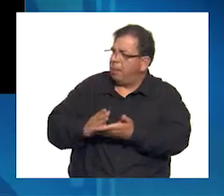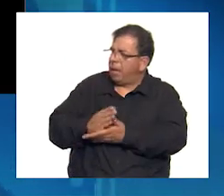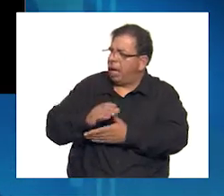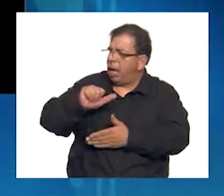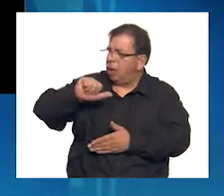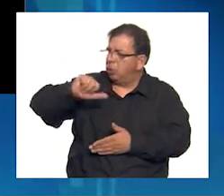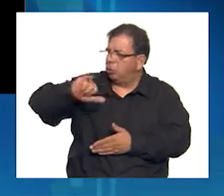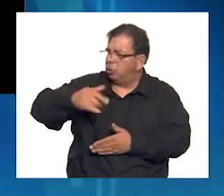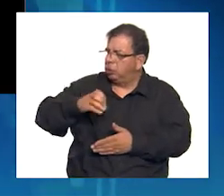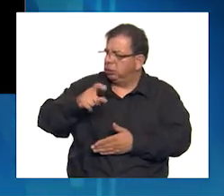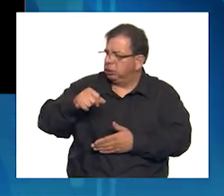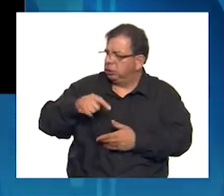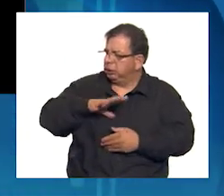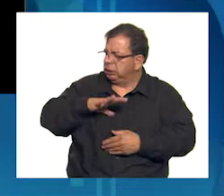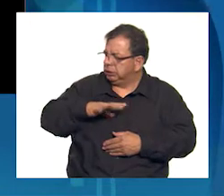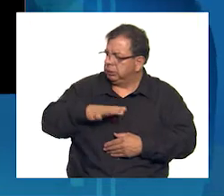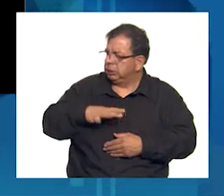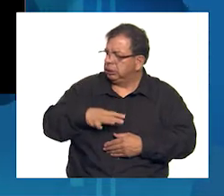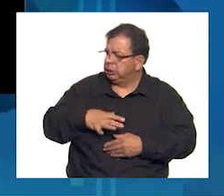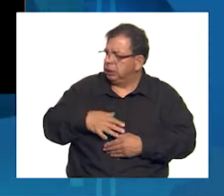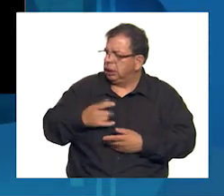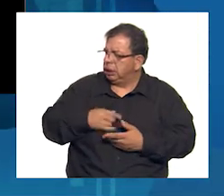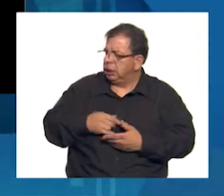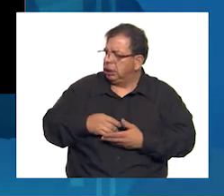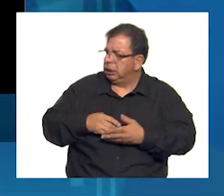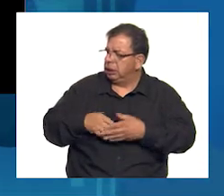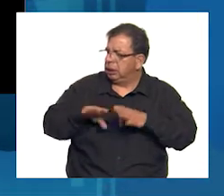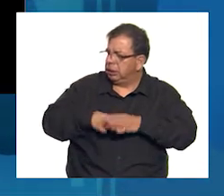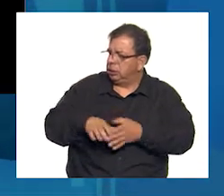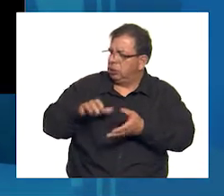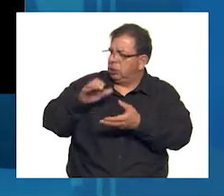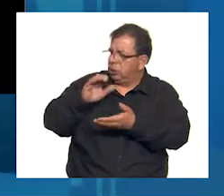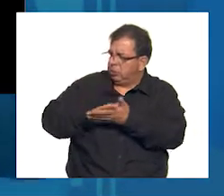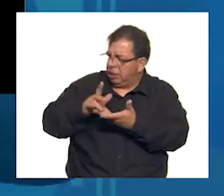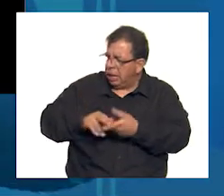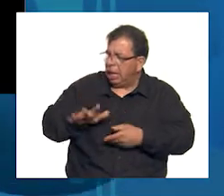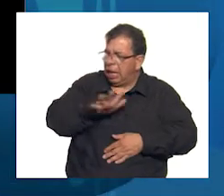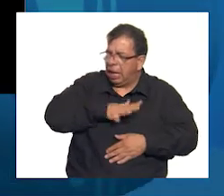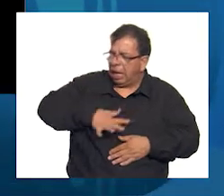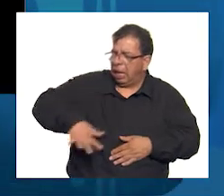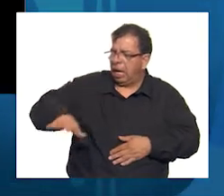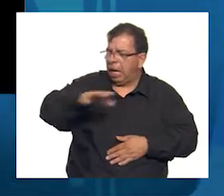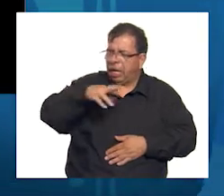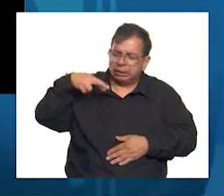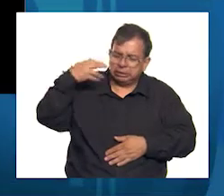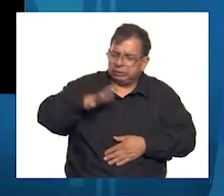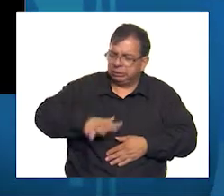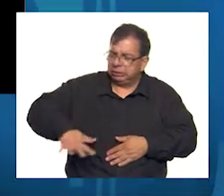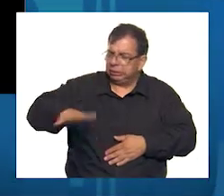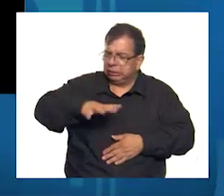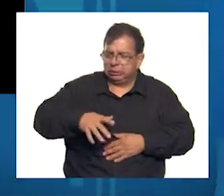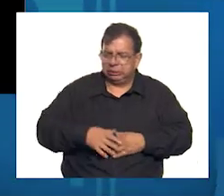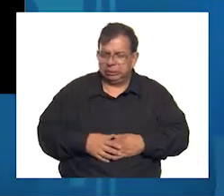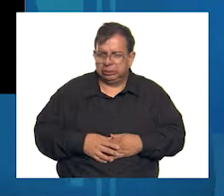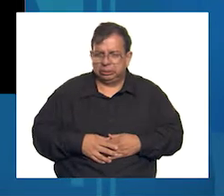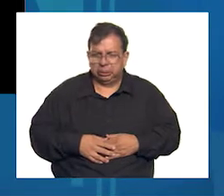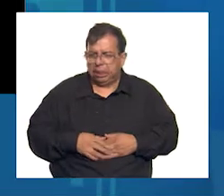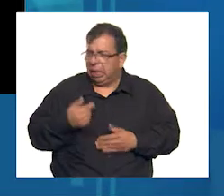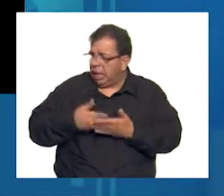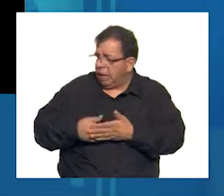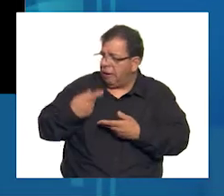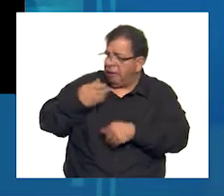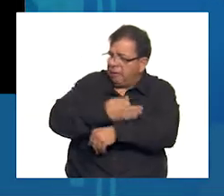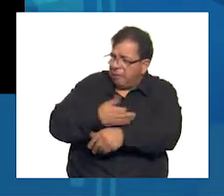Agustín Echeverres y su visa, Marqués de la Villa de San Miguel Aguayo». cuyos